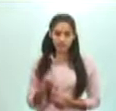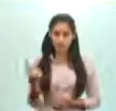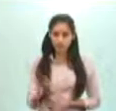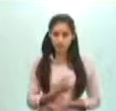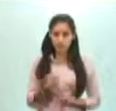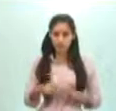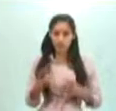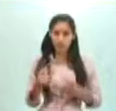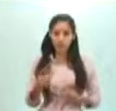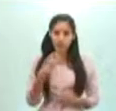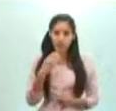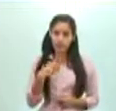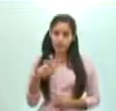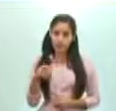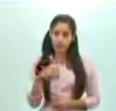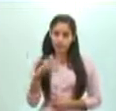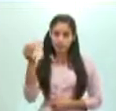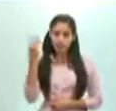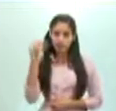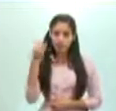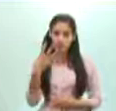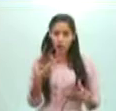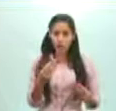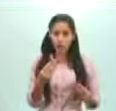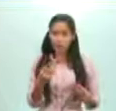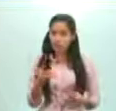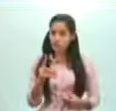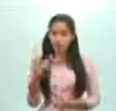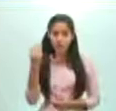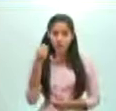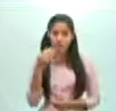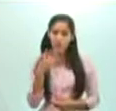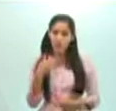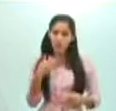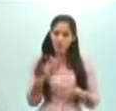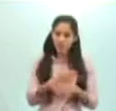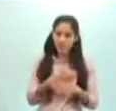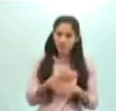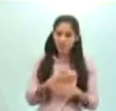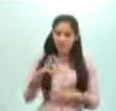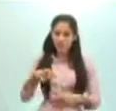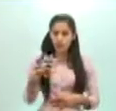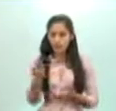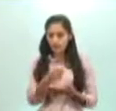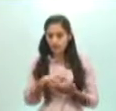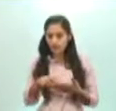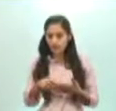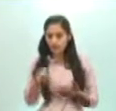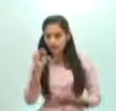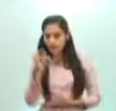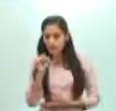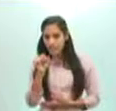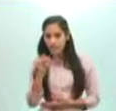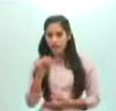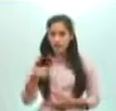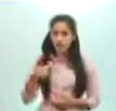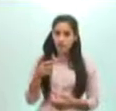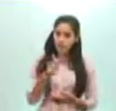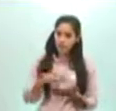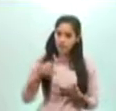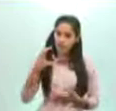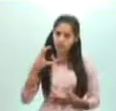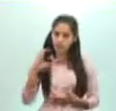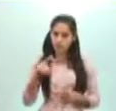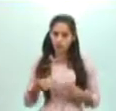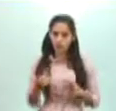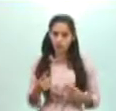porque, como ustedes saben, muchas veces no sabemos diferenciar cuándo se escribe con S, cuándo se escribe con C una palabra,